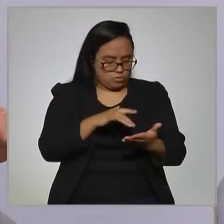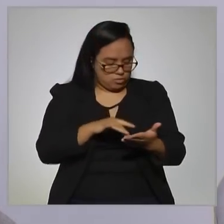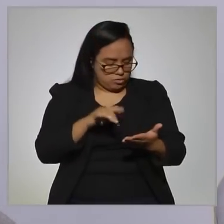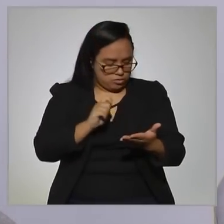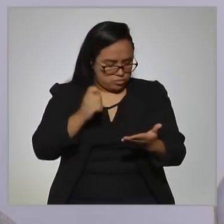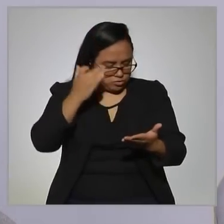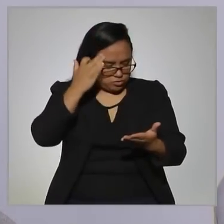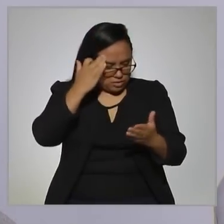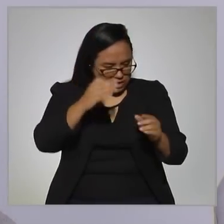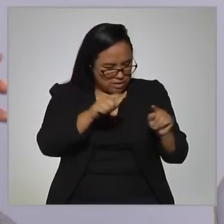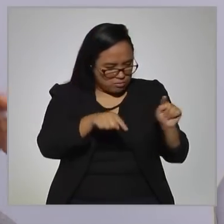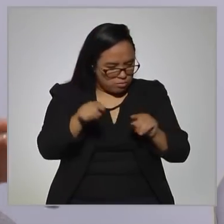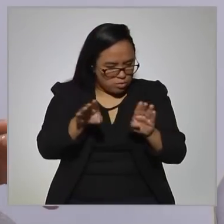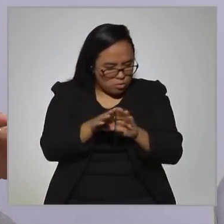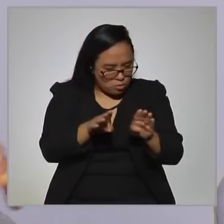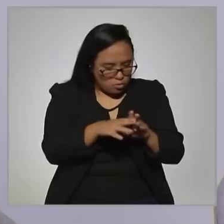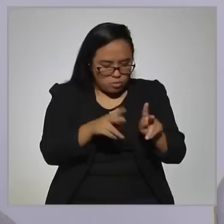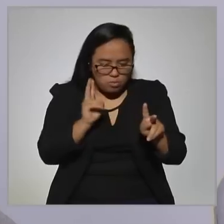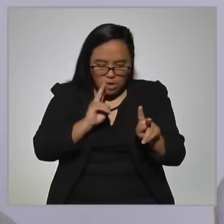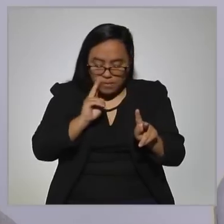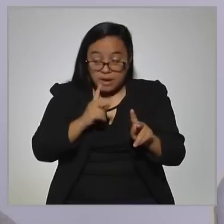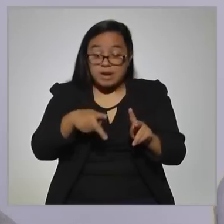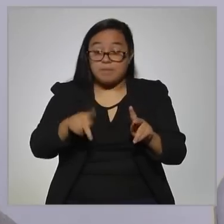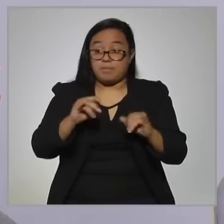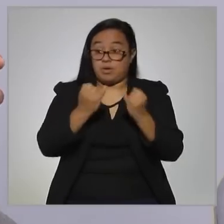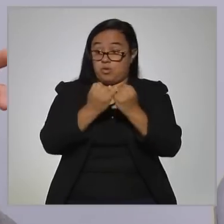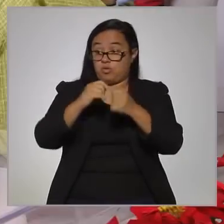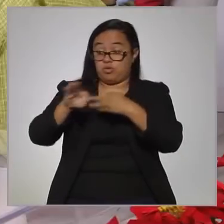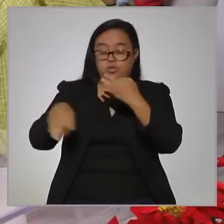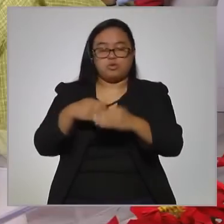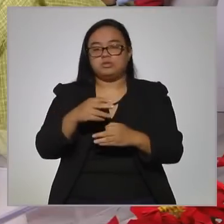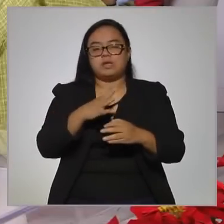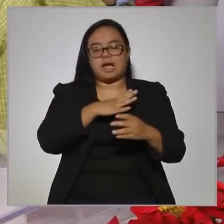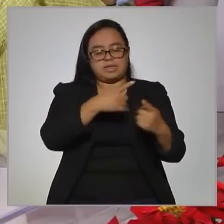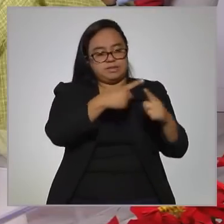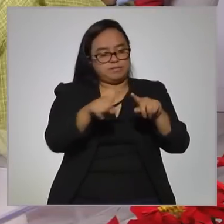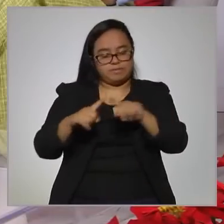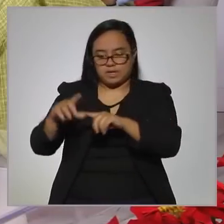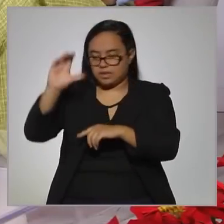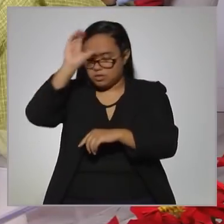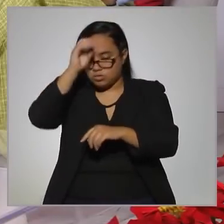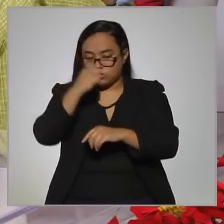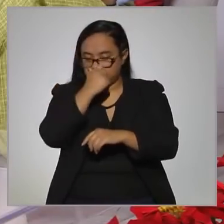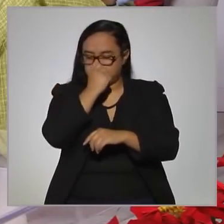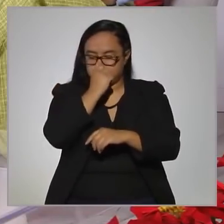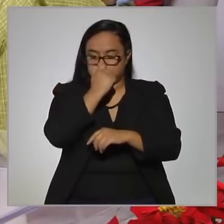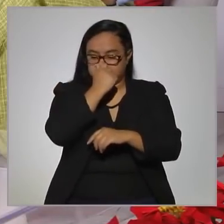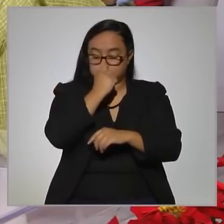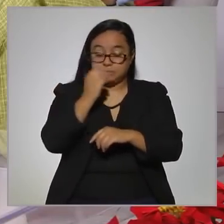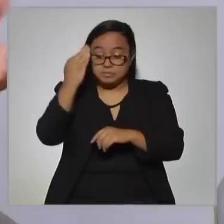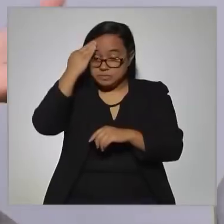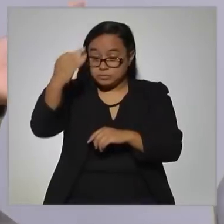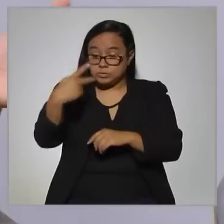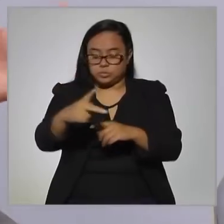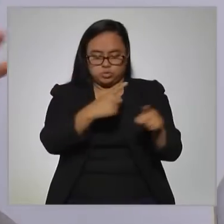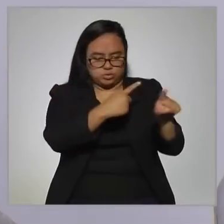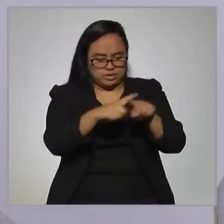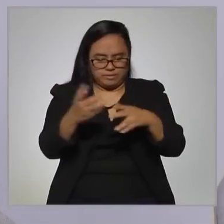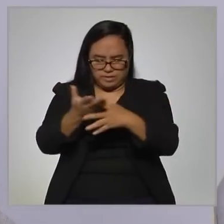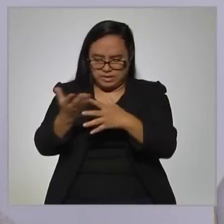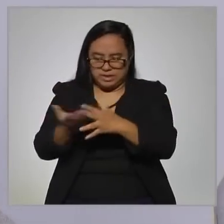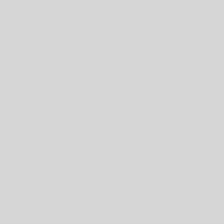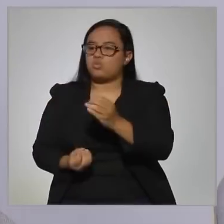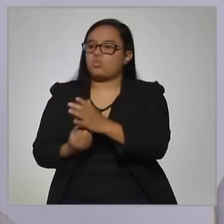del tiempo, pero esta no es universal y distintas culturas están interpretando también la división del tiempo de muchas